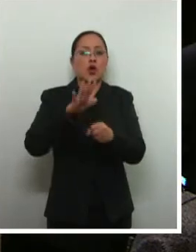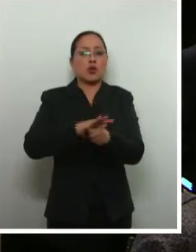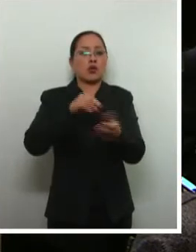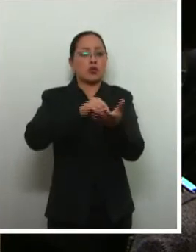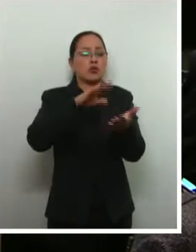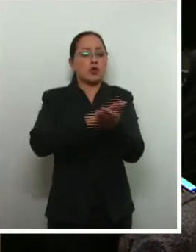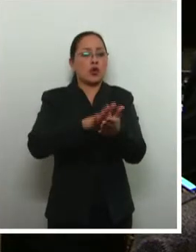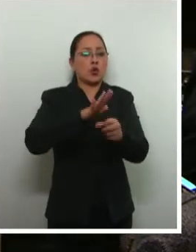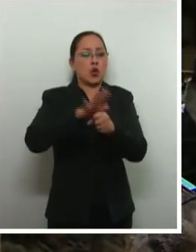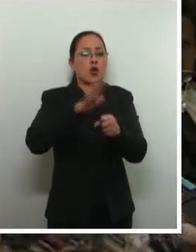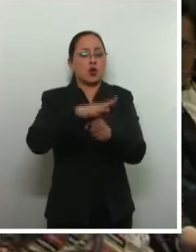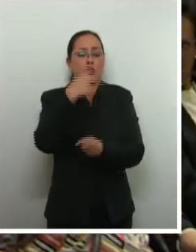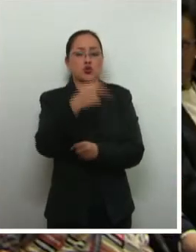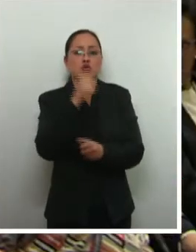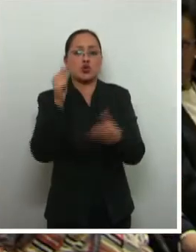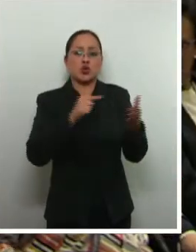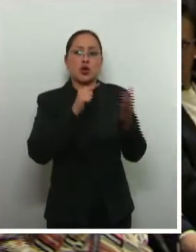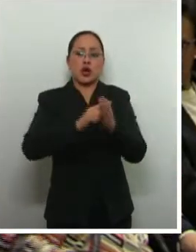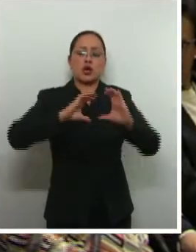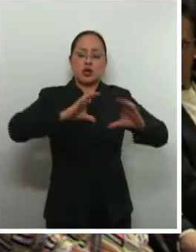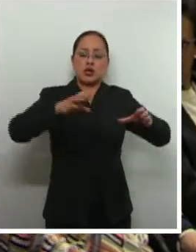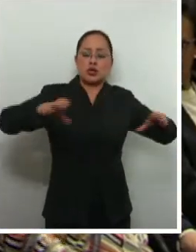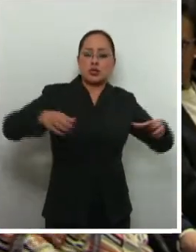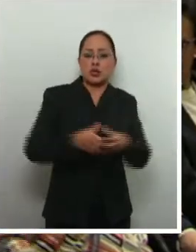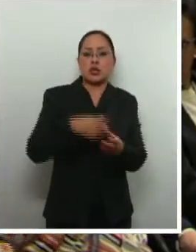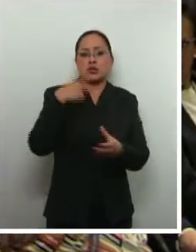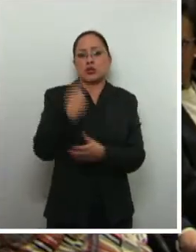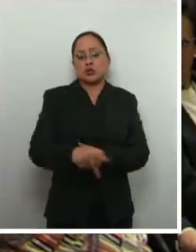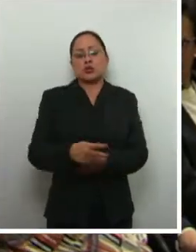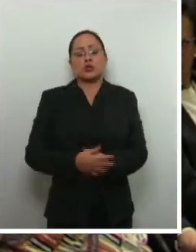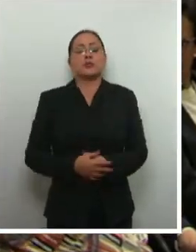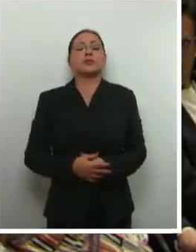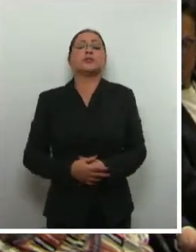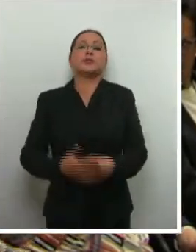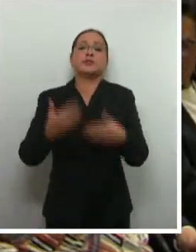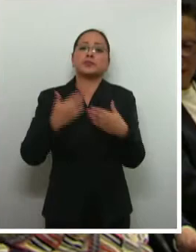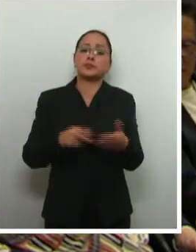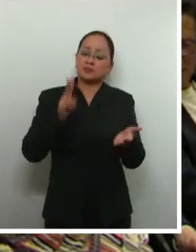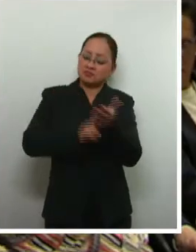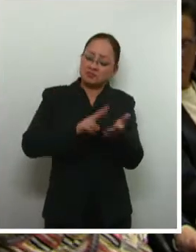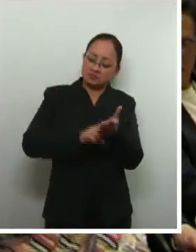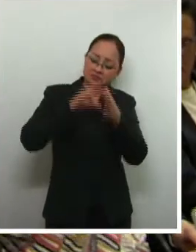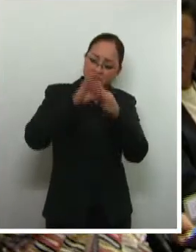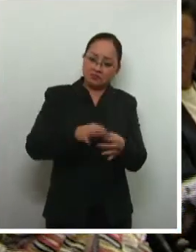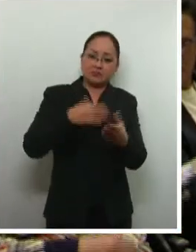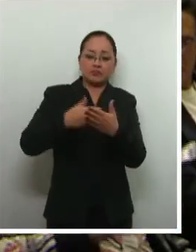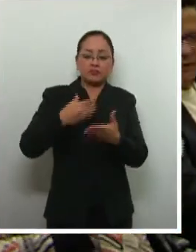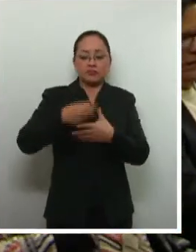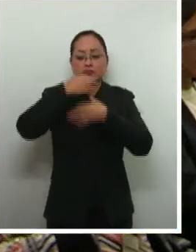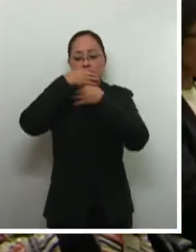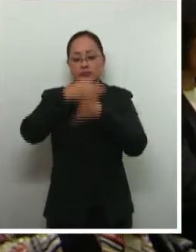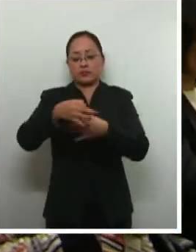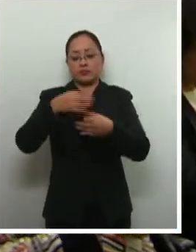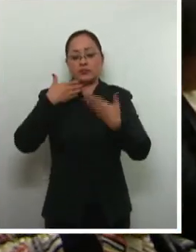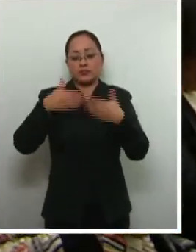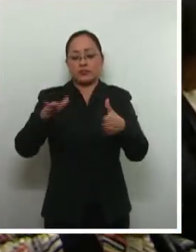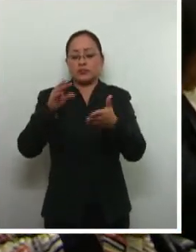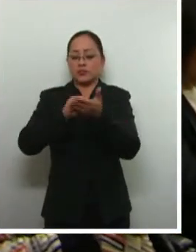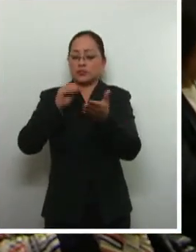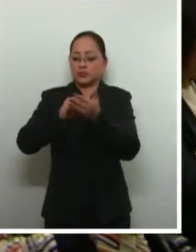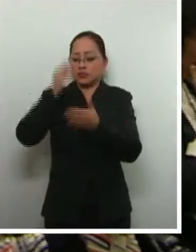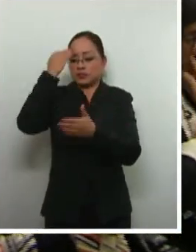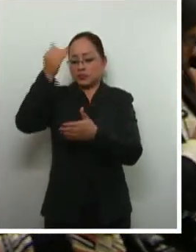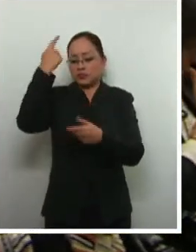como monumentos, zonas y conjuntos arqueológicos. En estos momentos se está señalando que queda abierto el